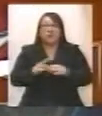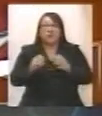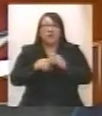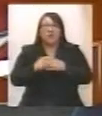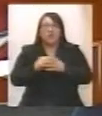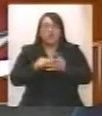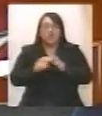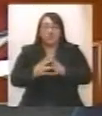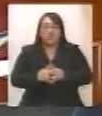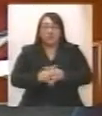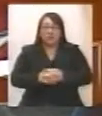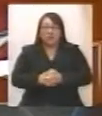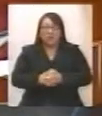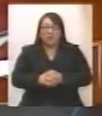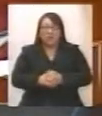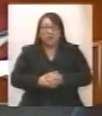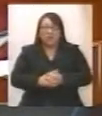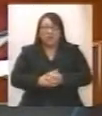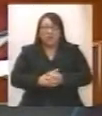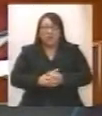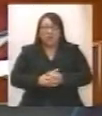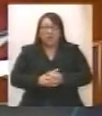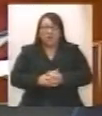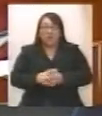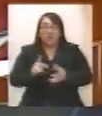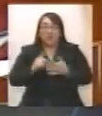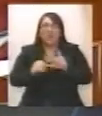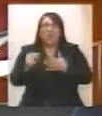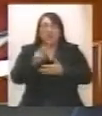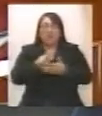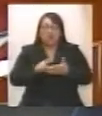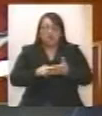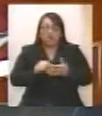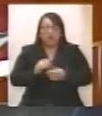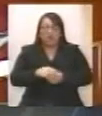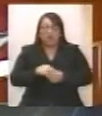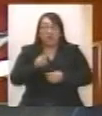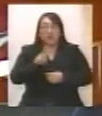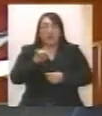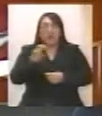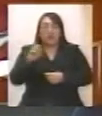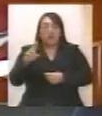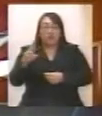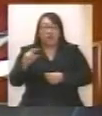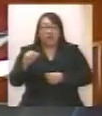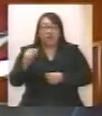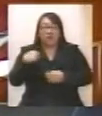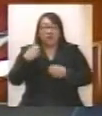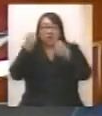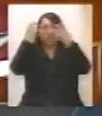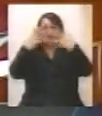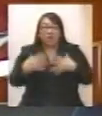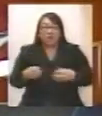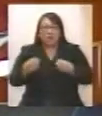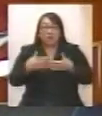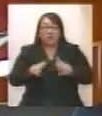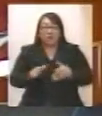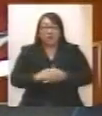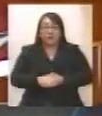páginas de la historia. Que la oración de Valdelomar nos ilumine como